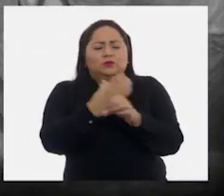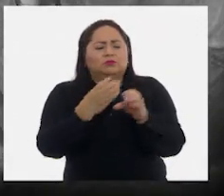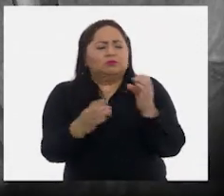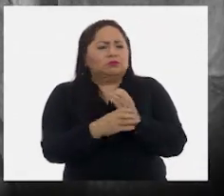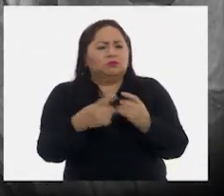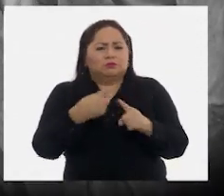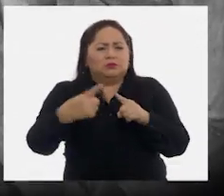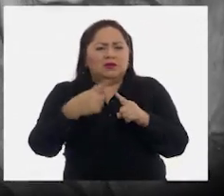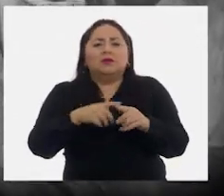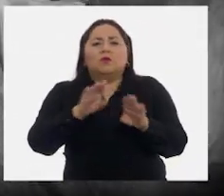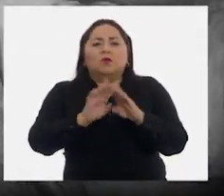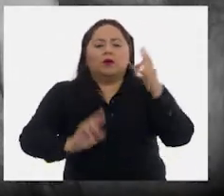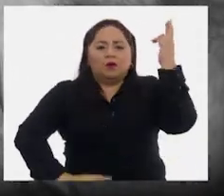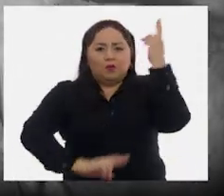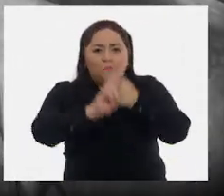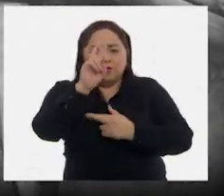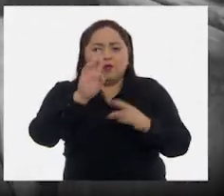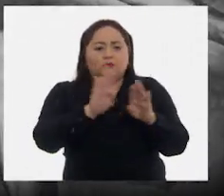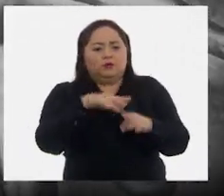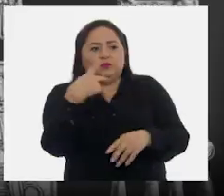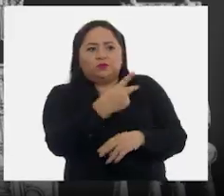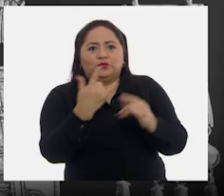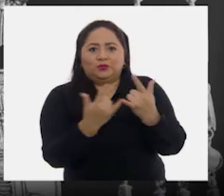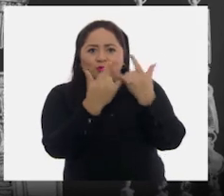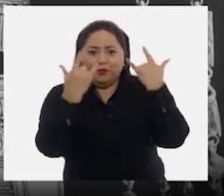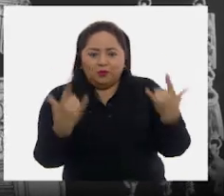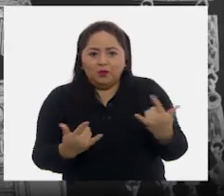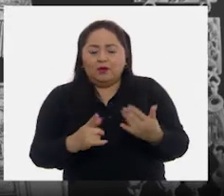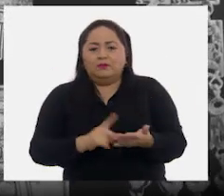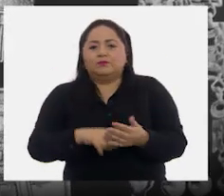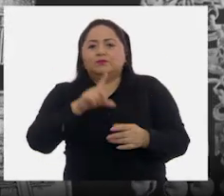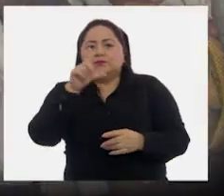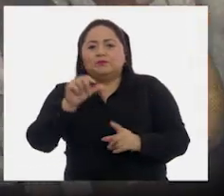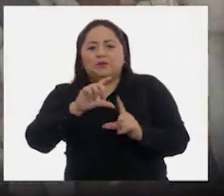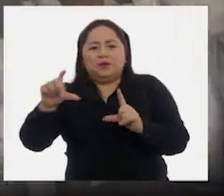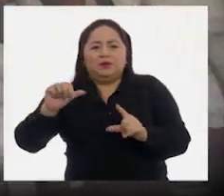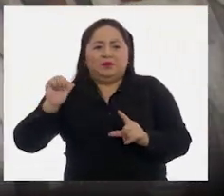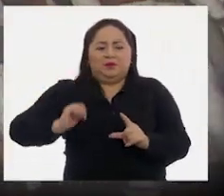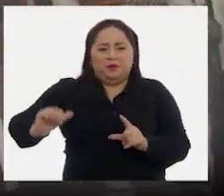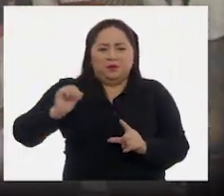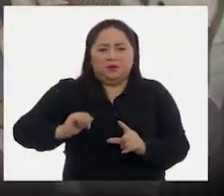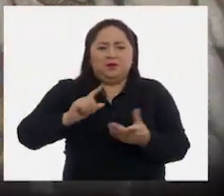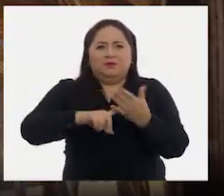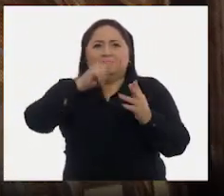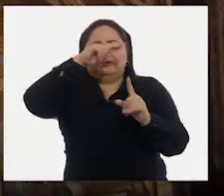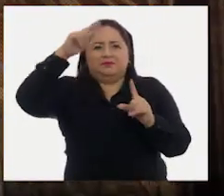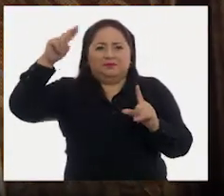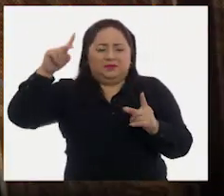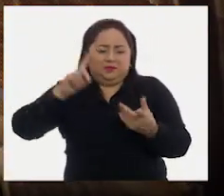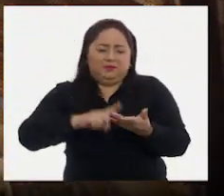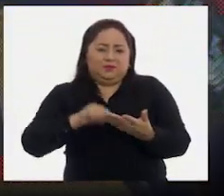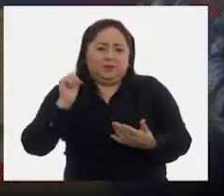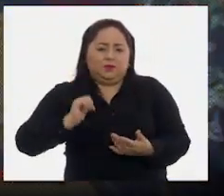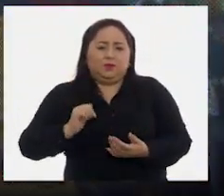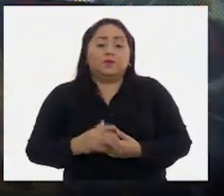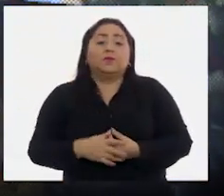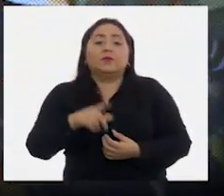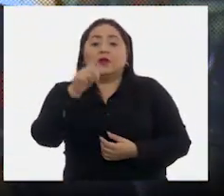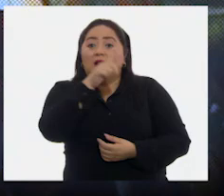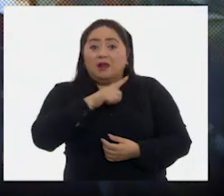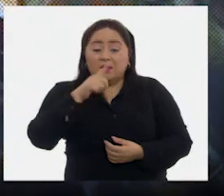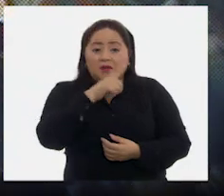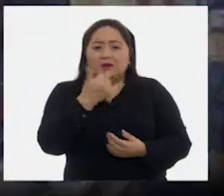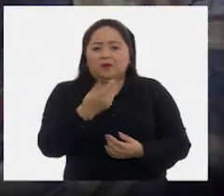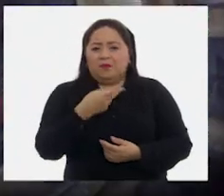caminos, el de la revolución con su historia, el del arte antiguo y la estética contemporánea, los